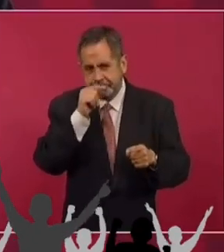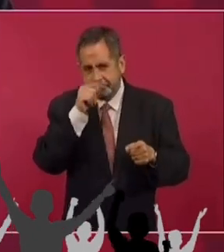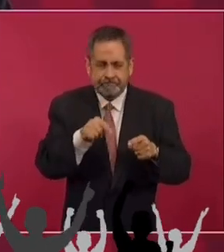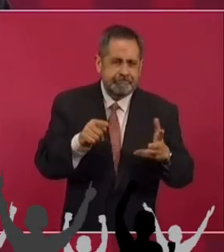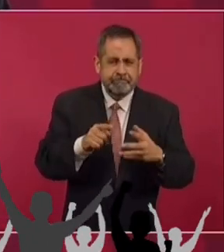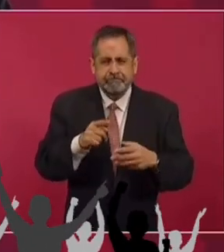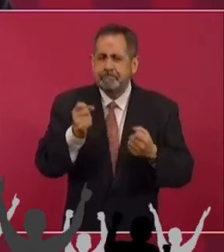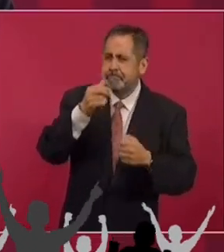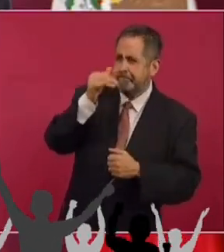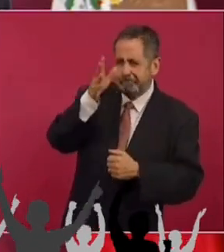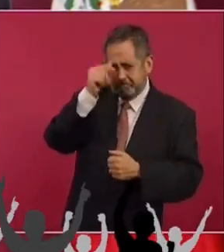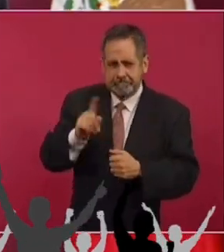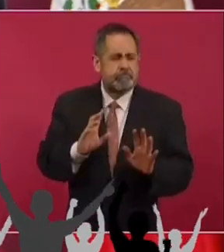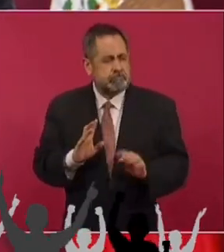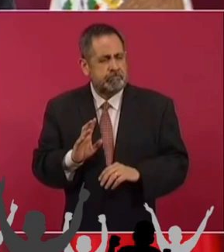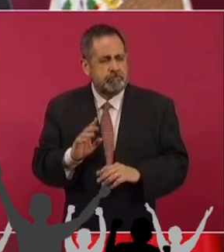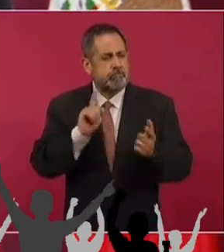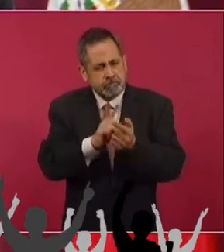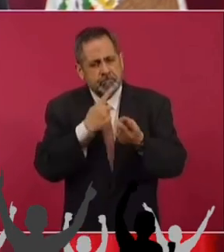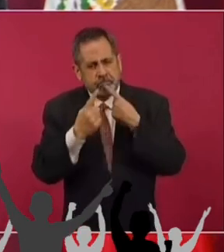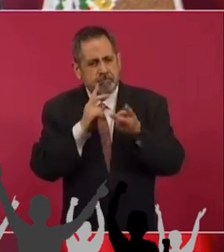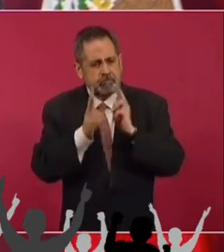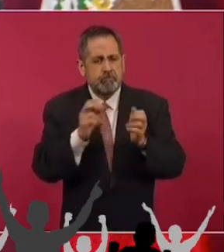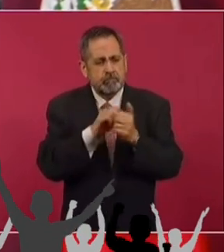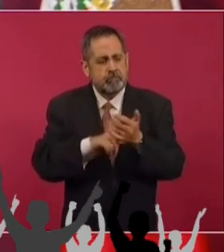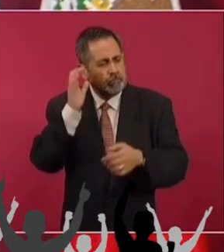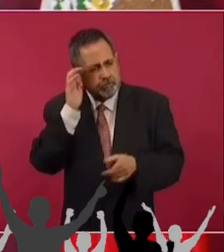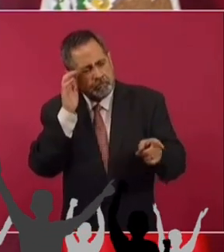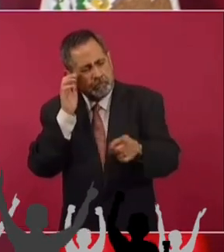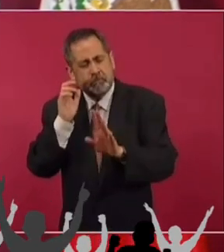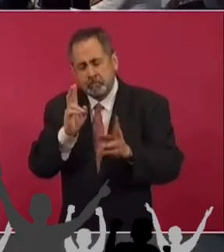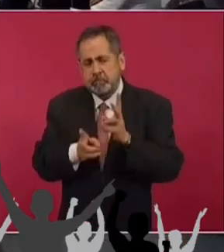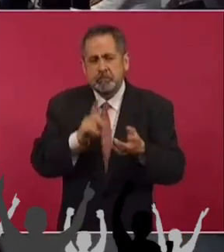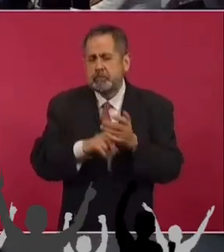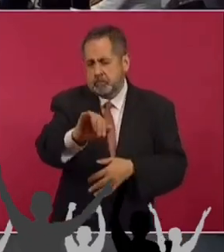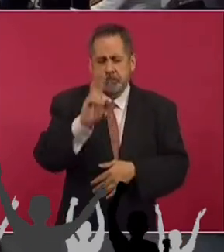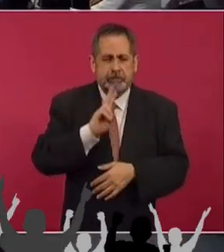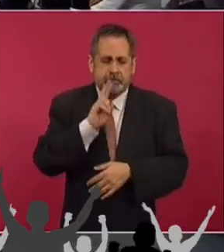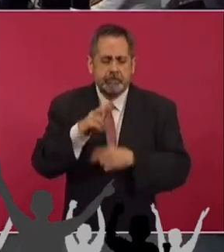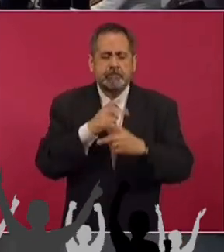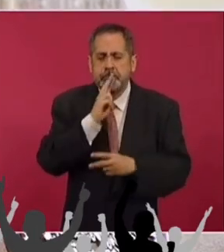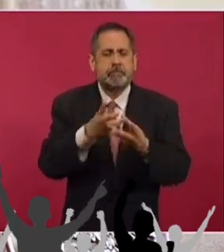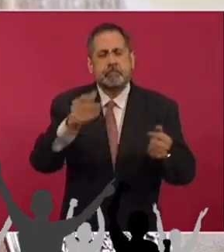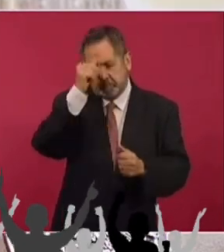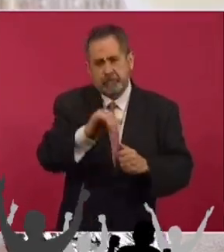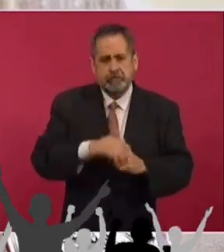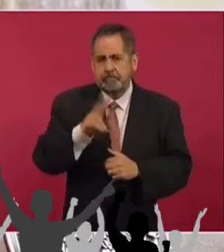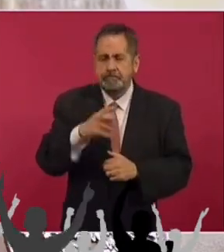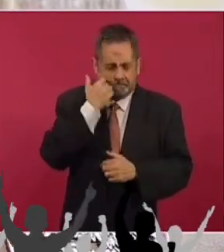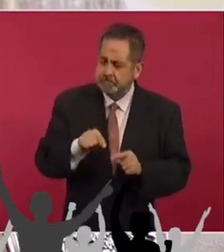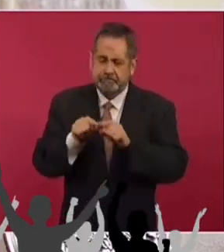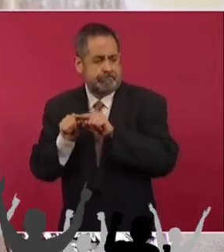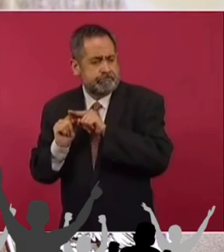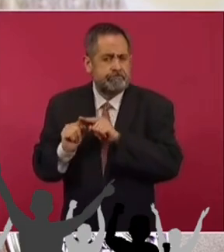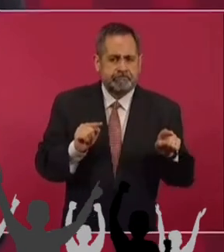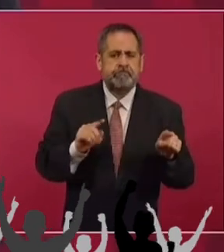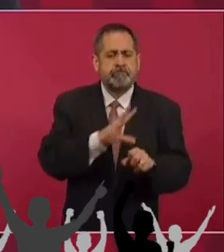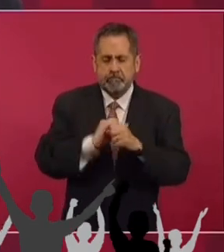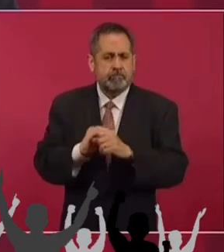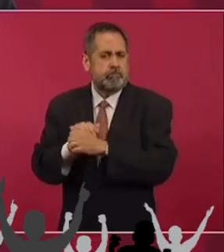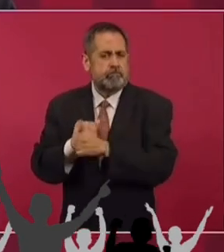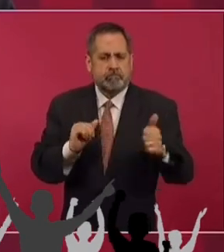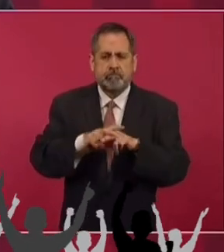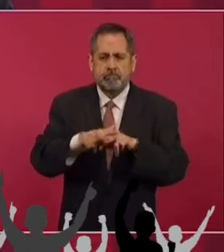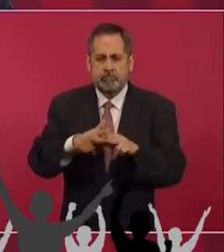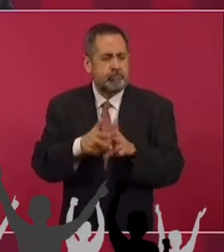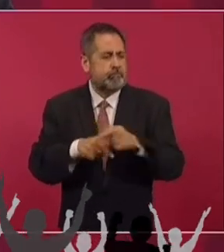protestas están mediante el diálogo y escuchando a los vecinos buscando ya las reglas y nos interesa que se detenga